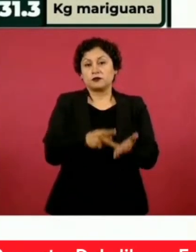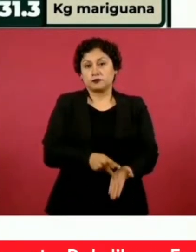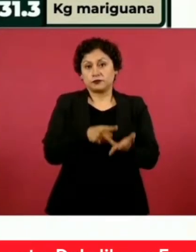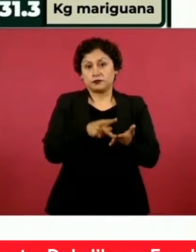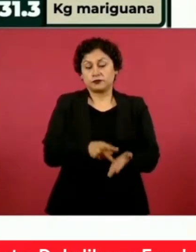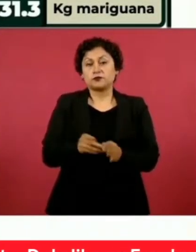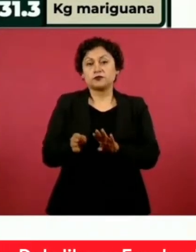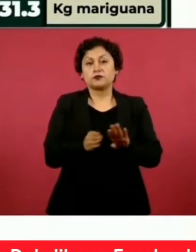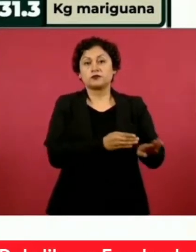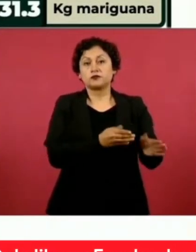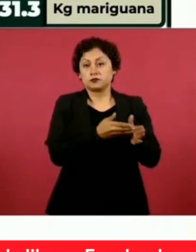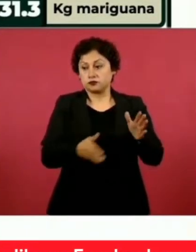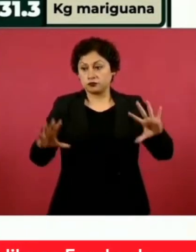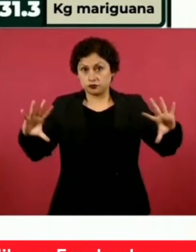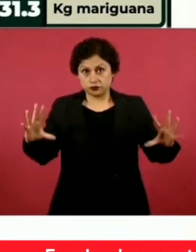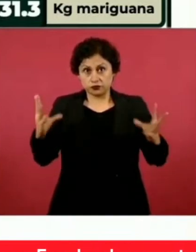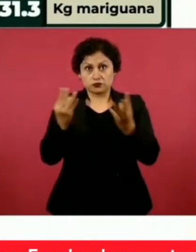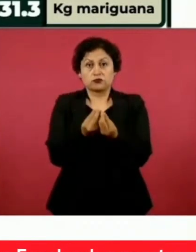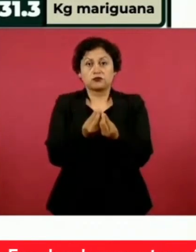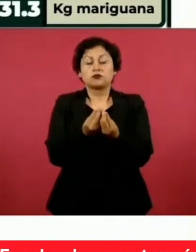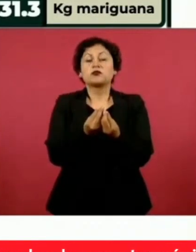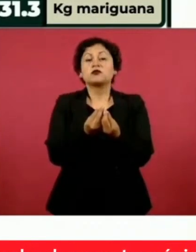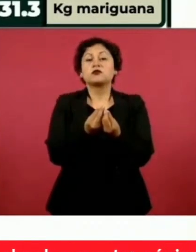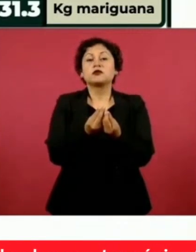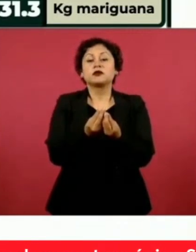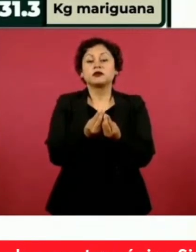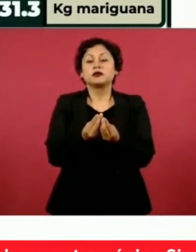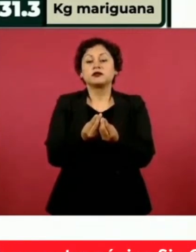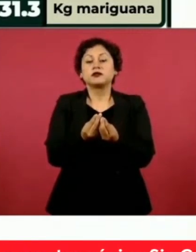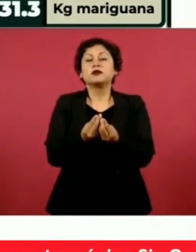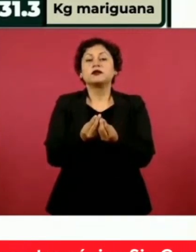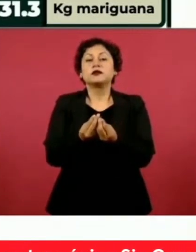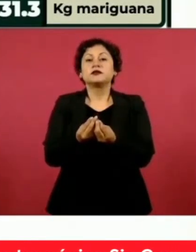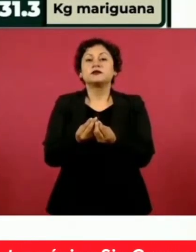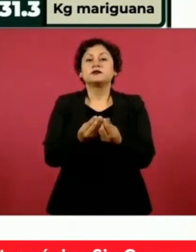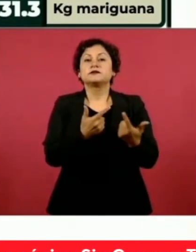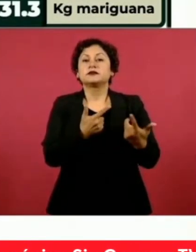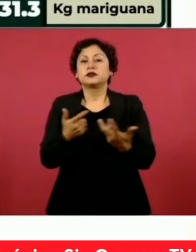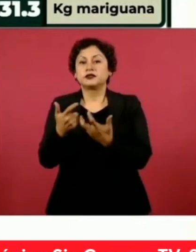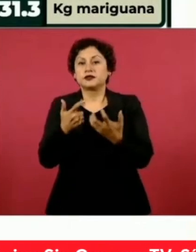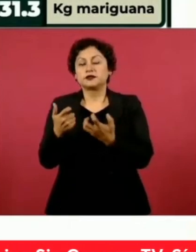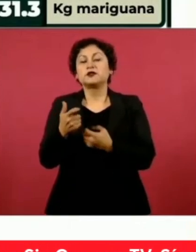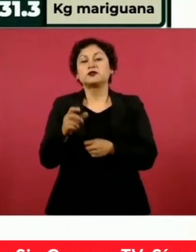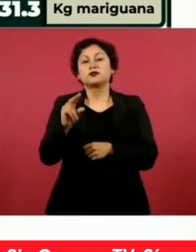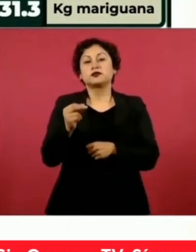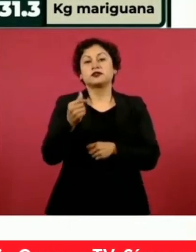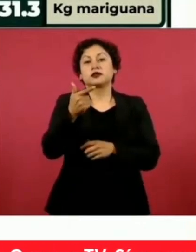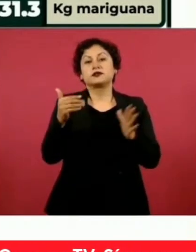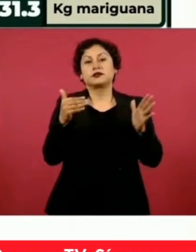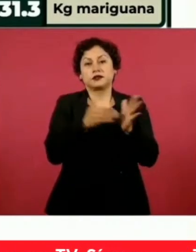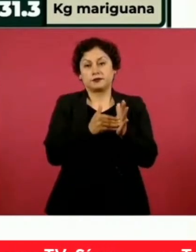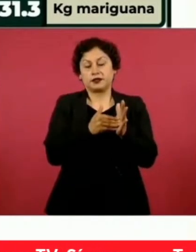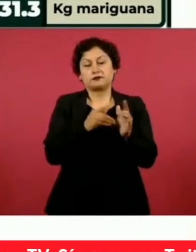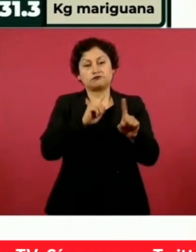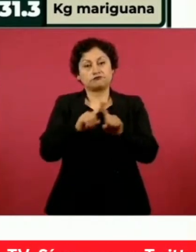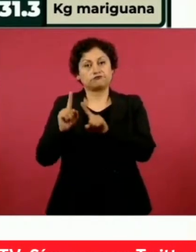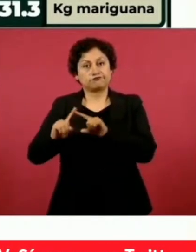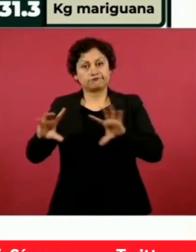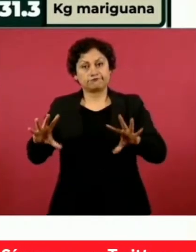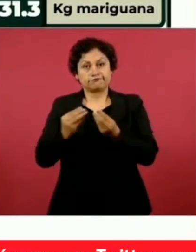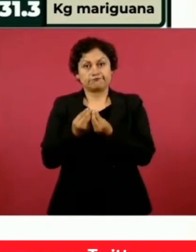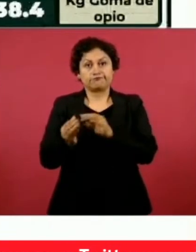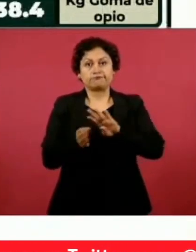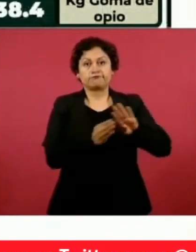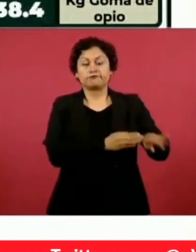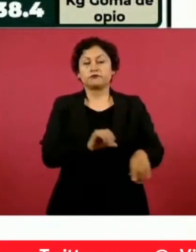estamos hablando y más de 77,000 kg de lo que va del sexenio goma de